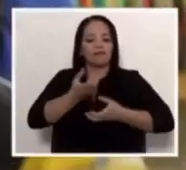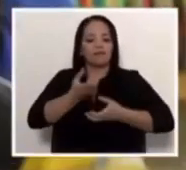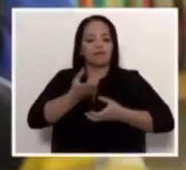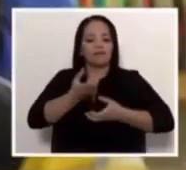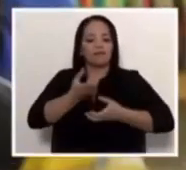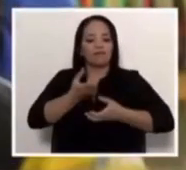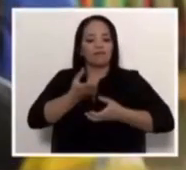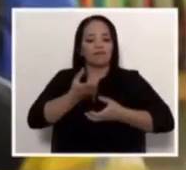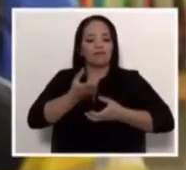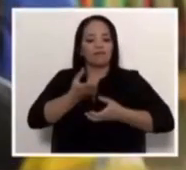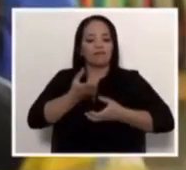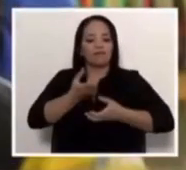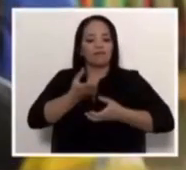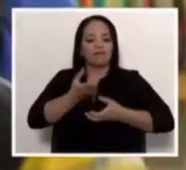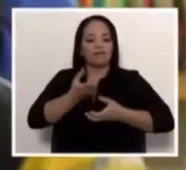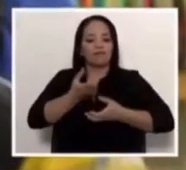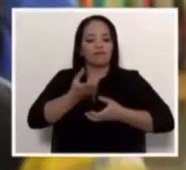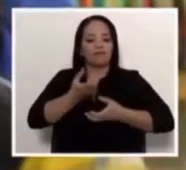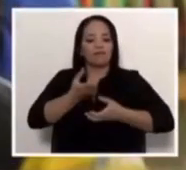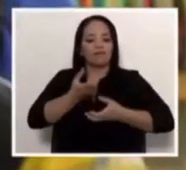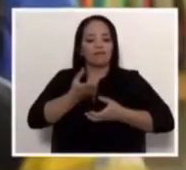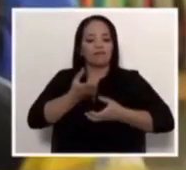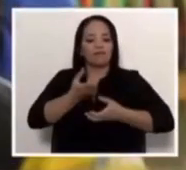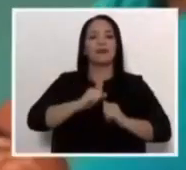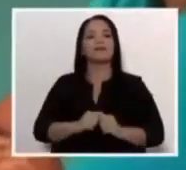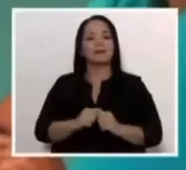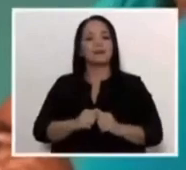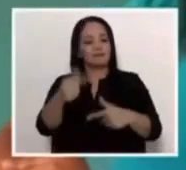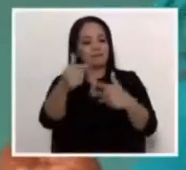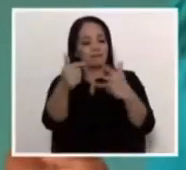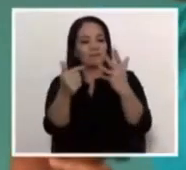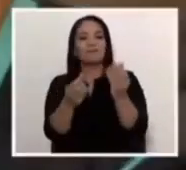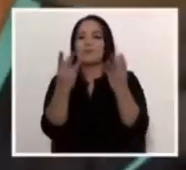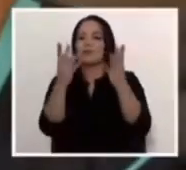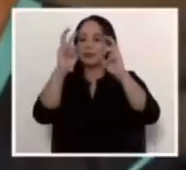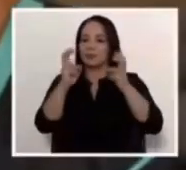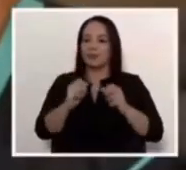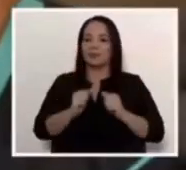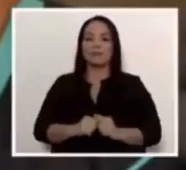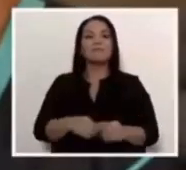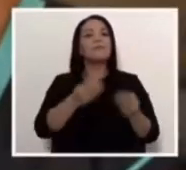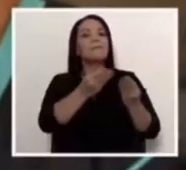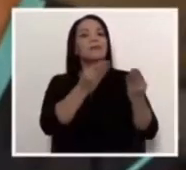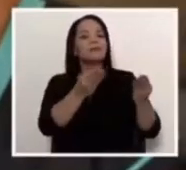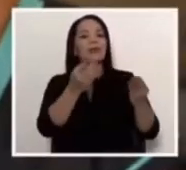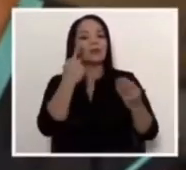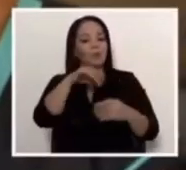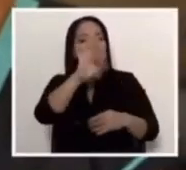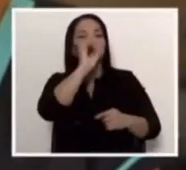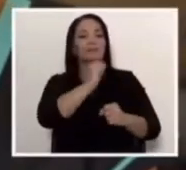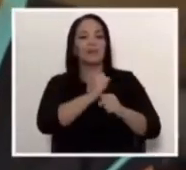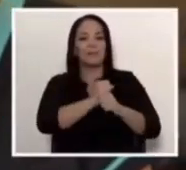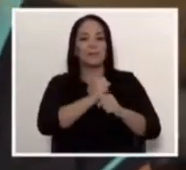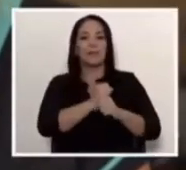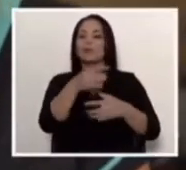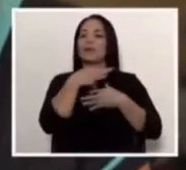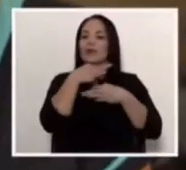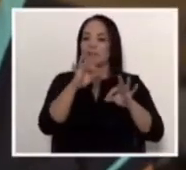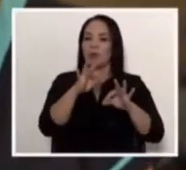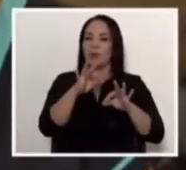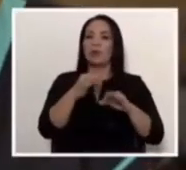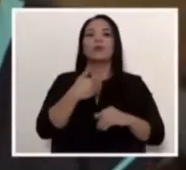ideas claras que den a conocer sus intereses y necesidades, entre otros muchos temas. El bachillerato para la empleabilidad es gratuito